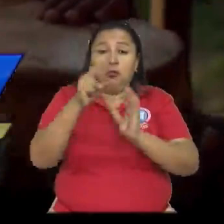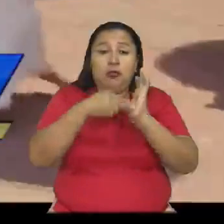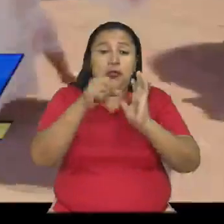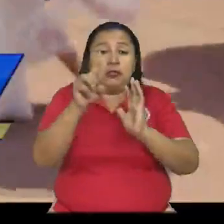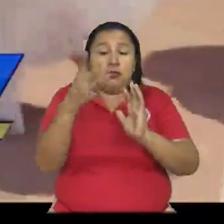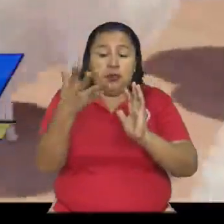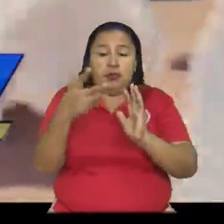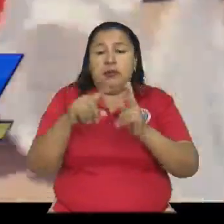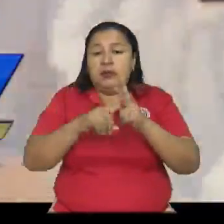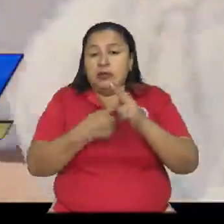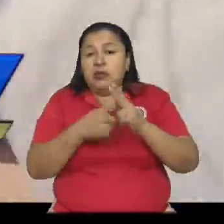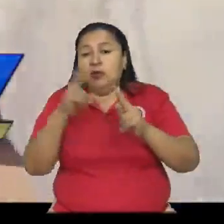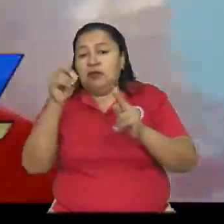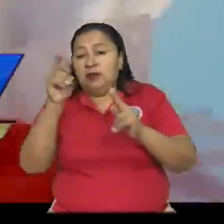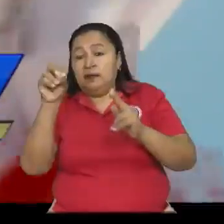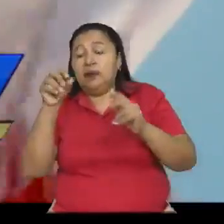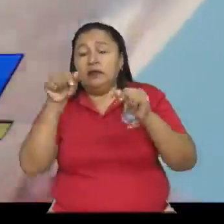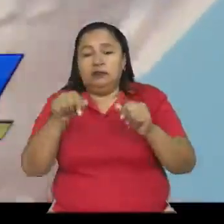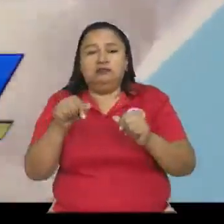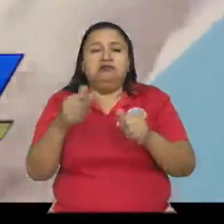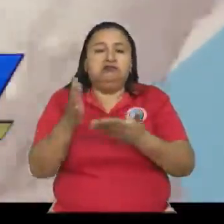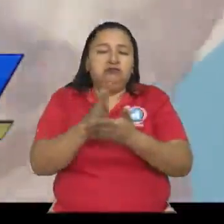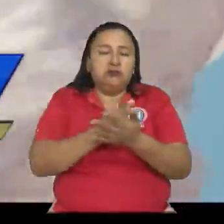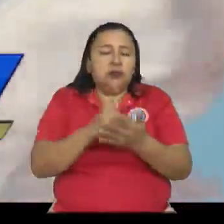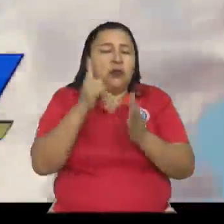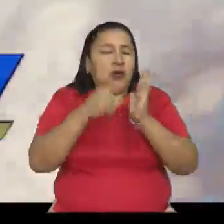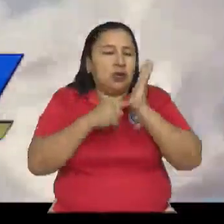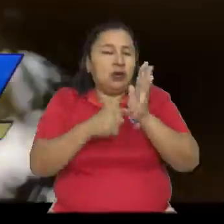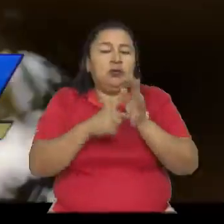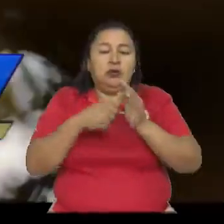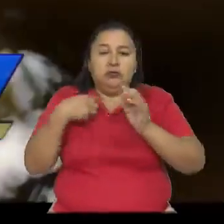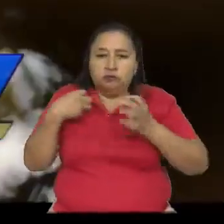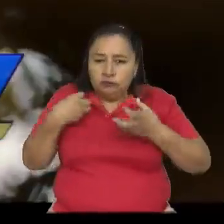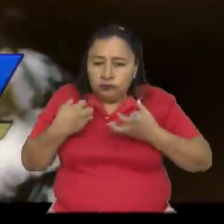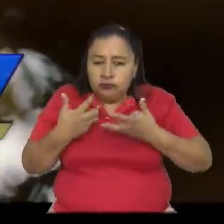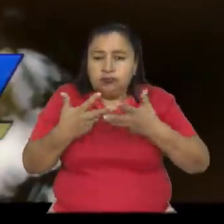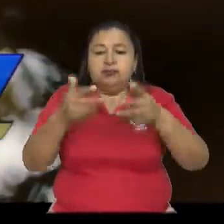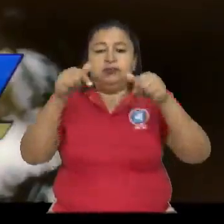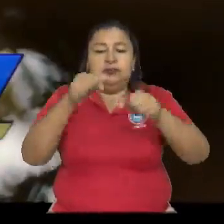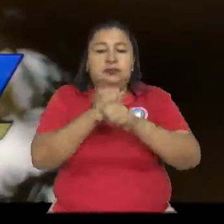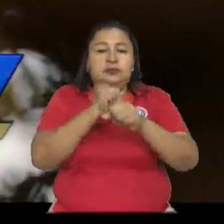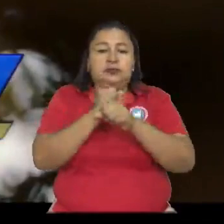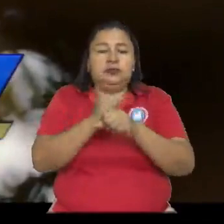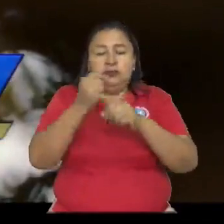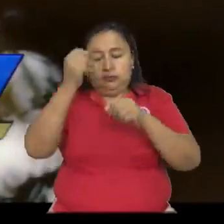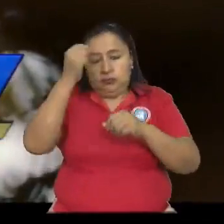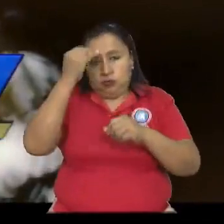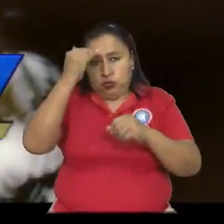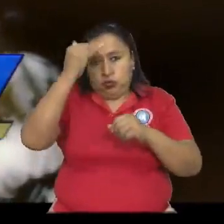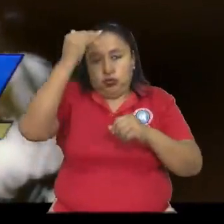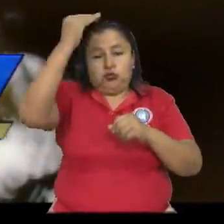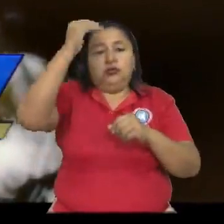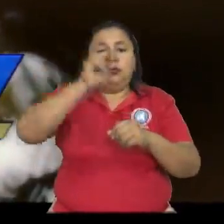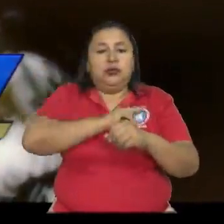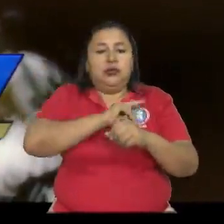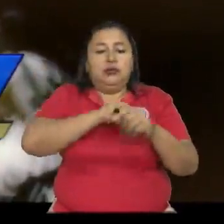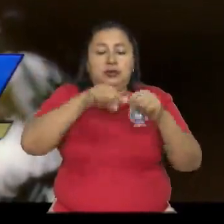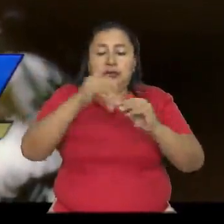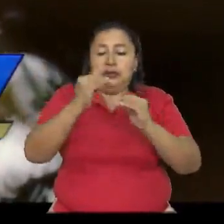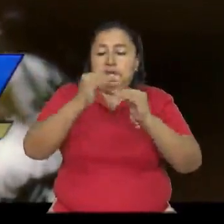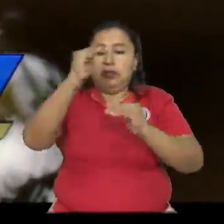de inicios de año, es solo un ejemplo de la tendencia de crecimiento que llevamos para